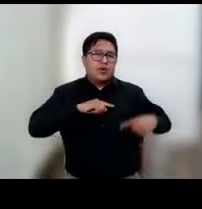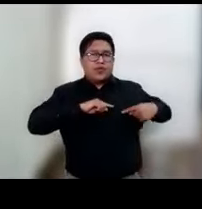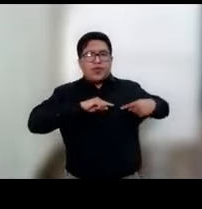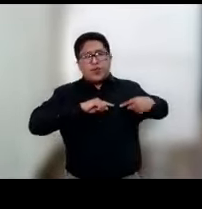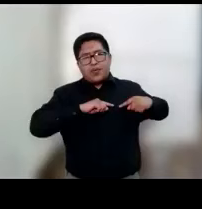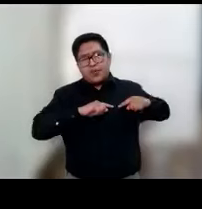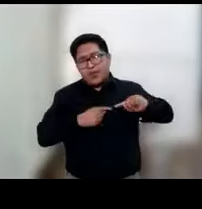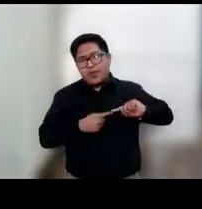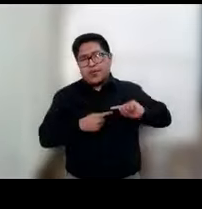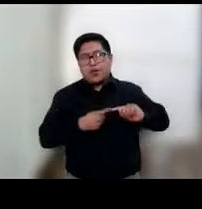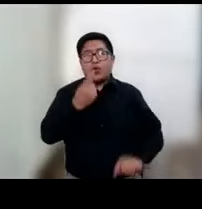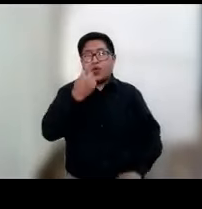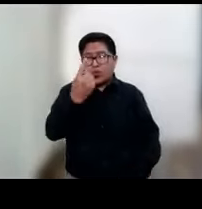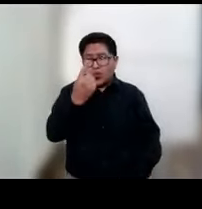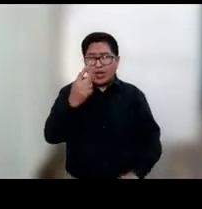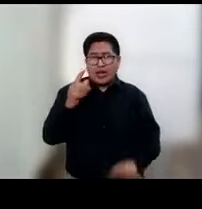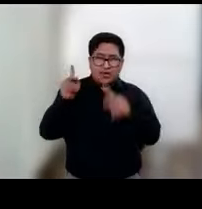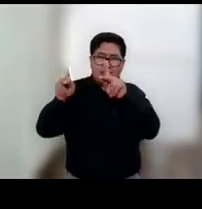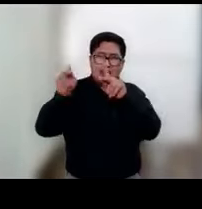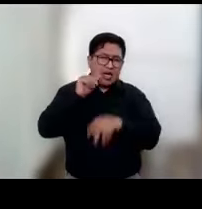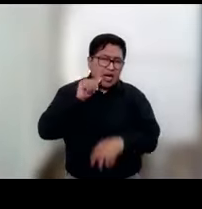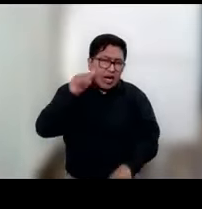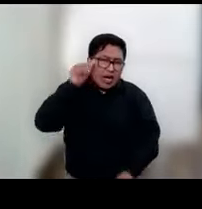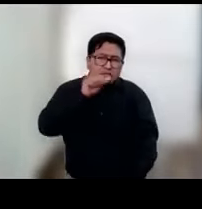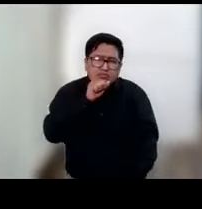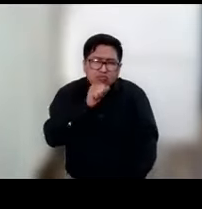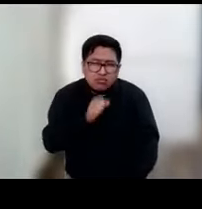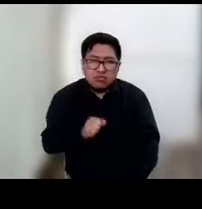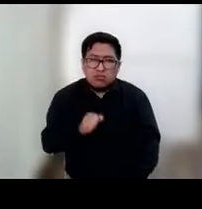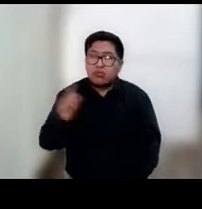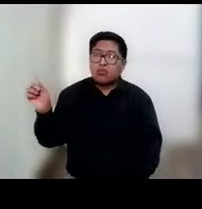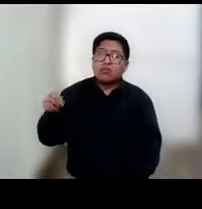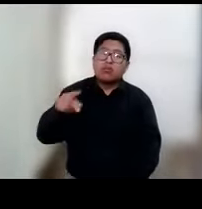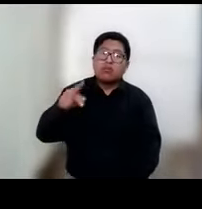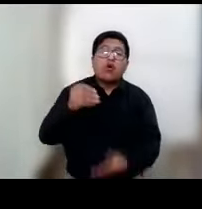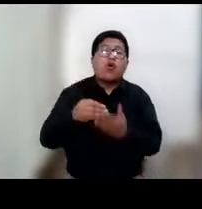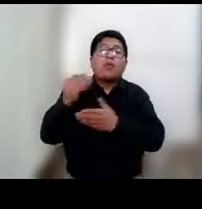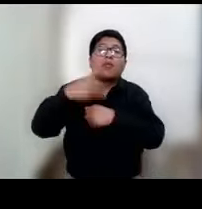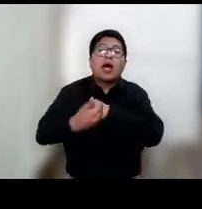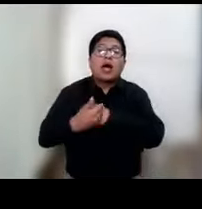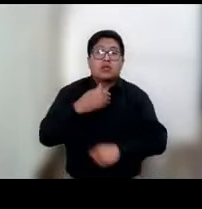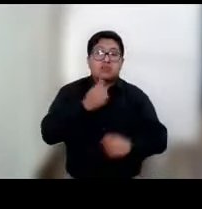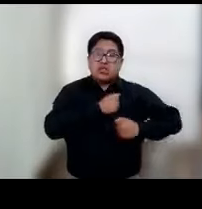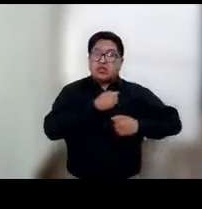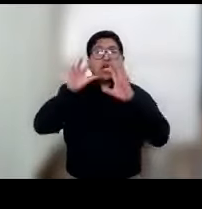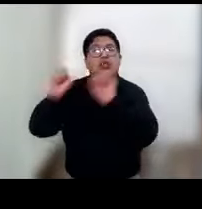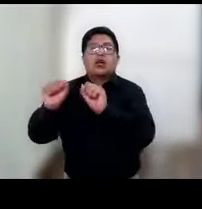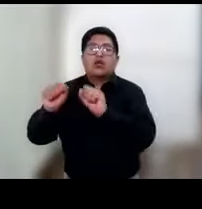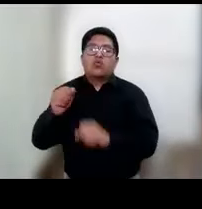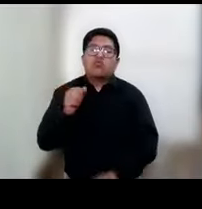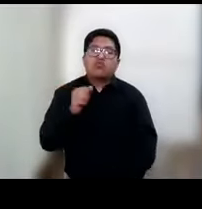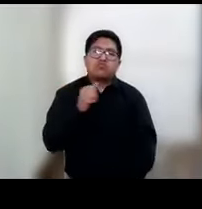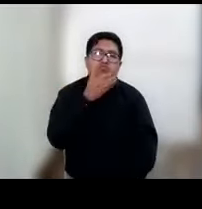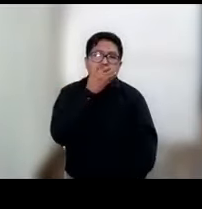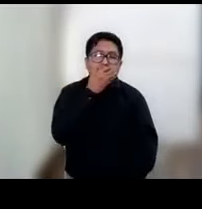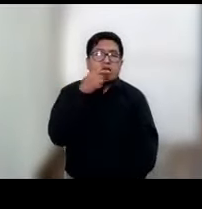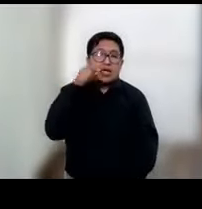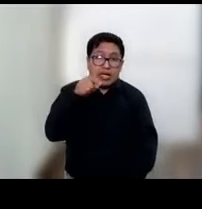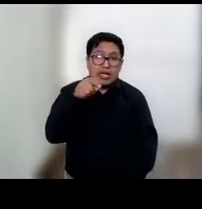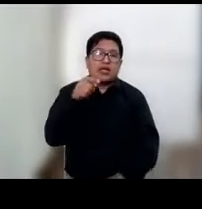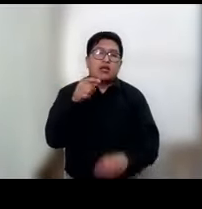de una persona de la tercera edad detenida solamente por salir a comprar vamos entonces cuando hacemos un plan de